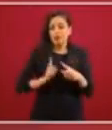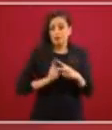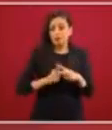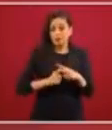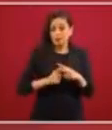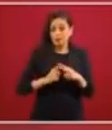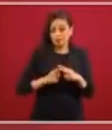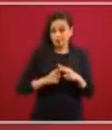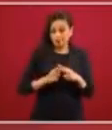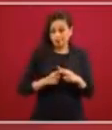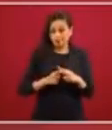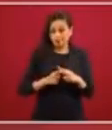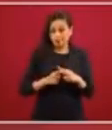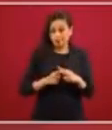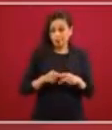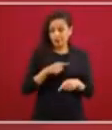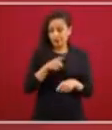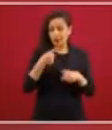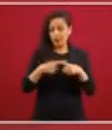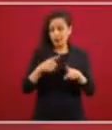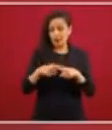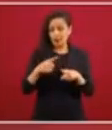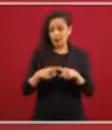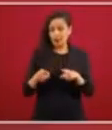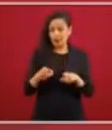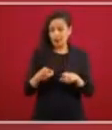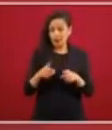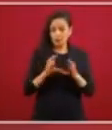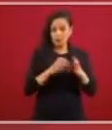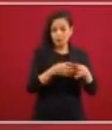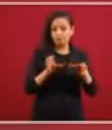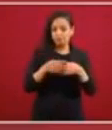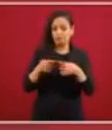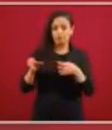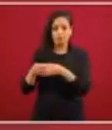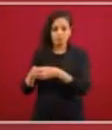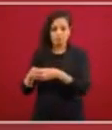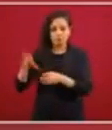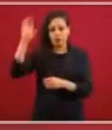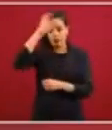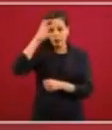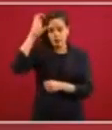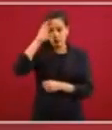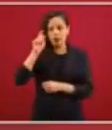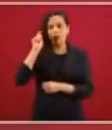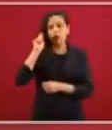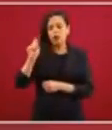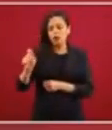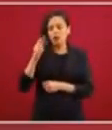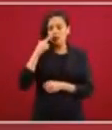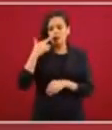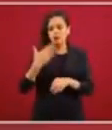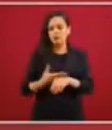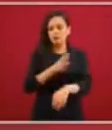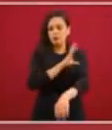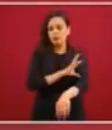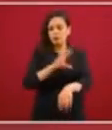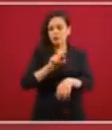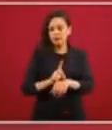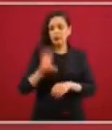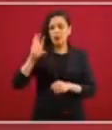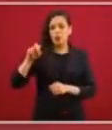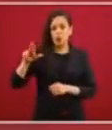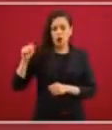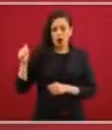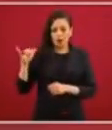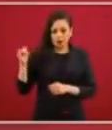facilitaron estas más de 7 comunidades científicas coordinadas por el CONACYT y provenientes de